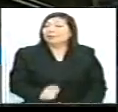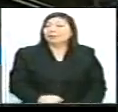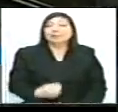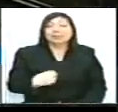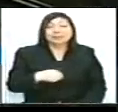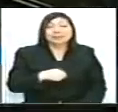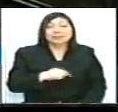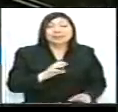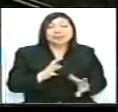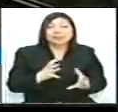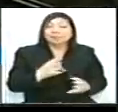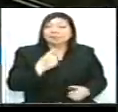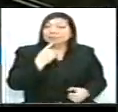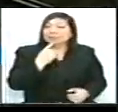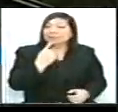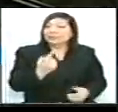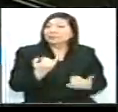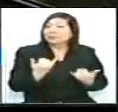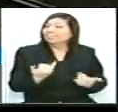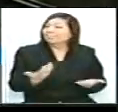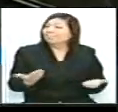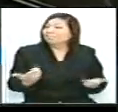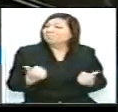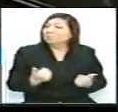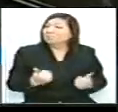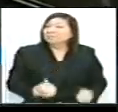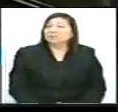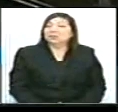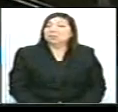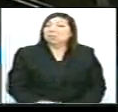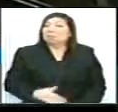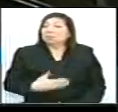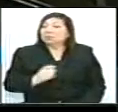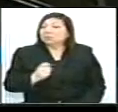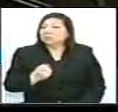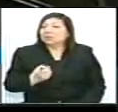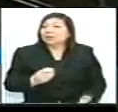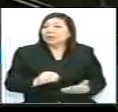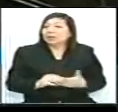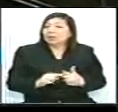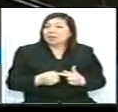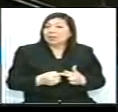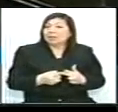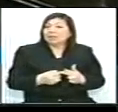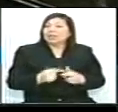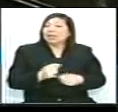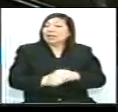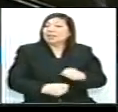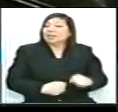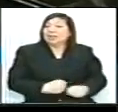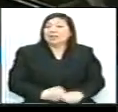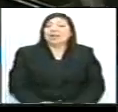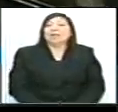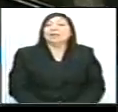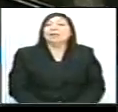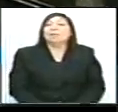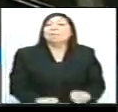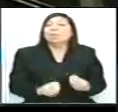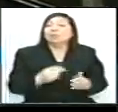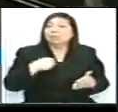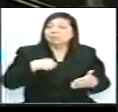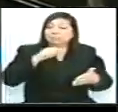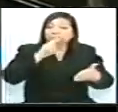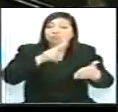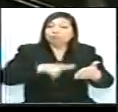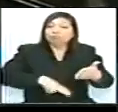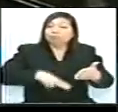nosotros queremos decir que eso muy bien podría hacerse desde el inicio del año, porque si revisamos